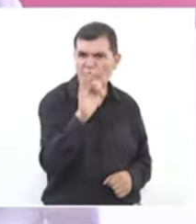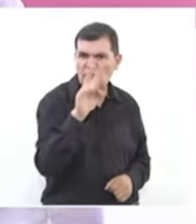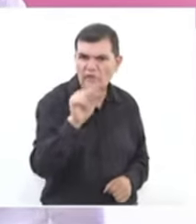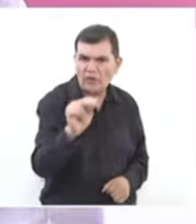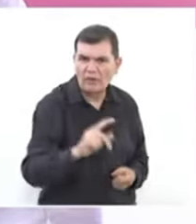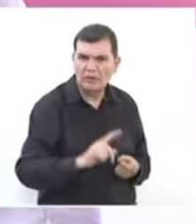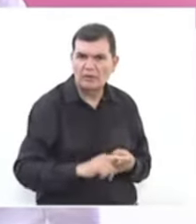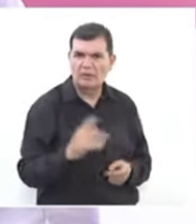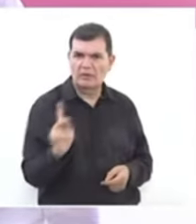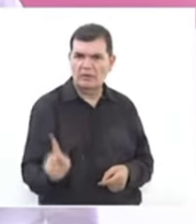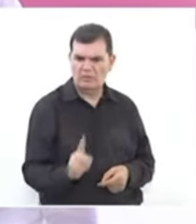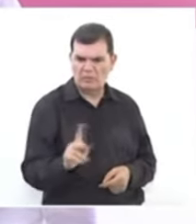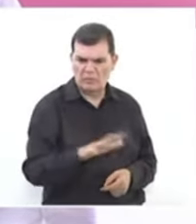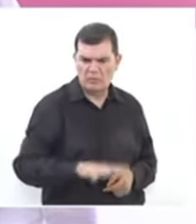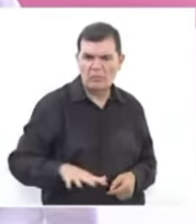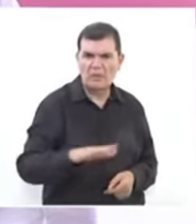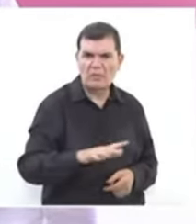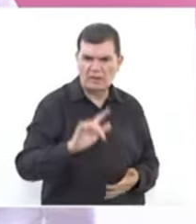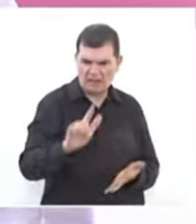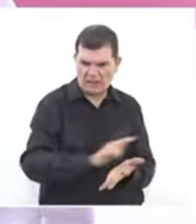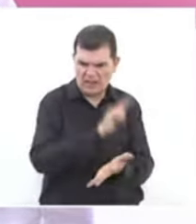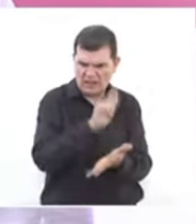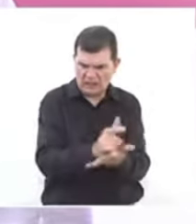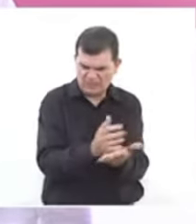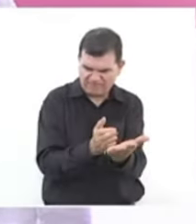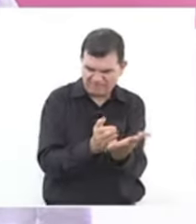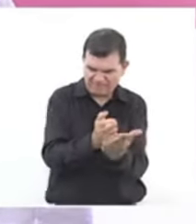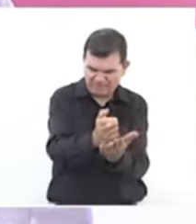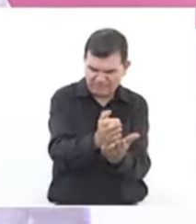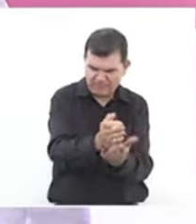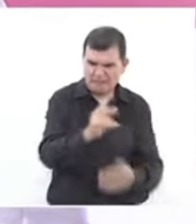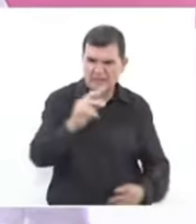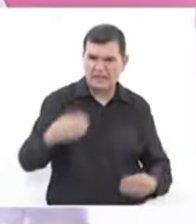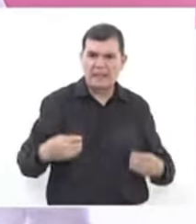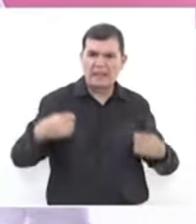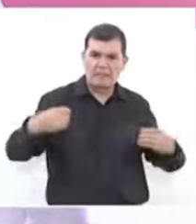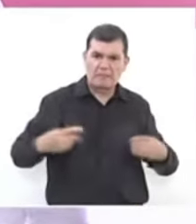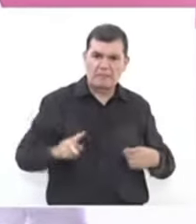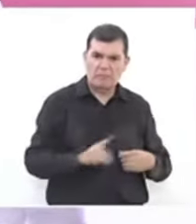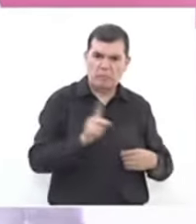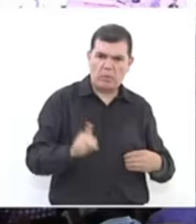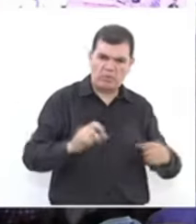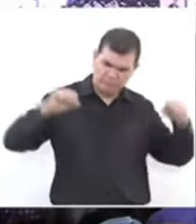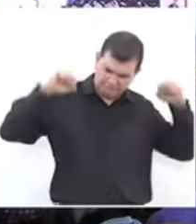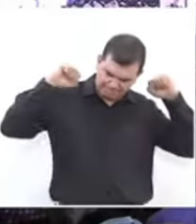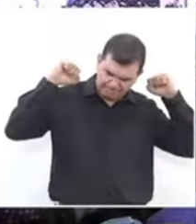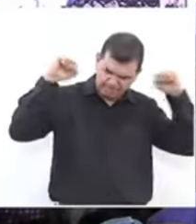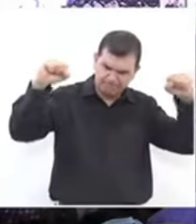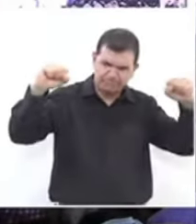el pueblo es leal. ¡Que viva el pueblo!